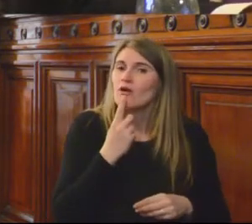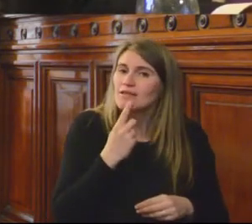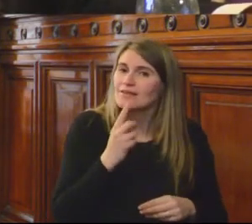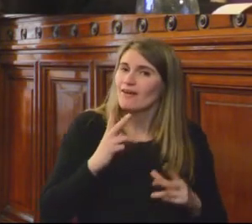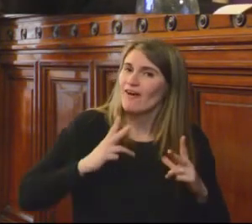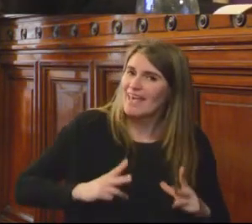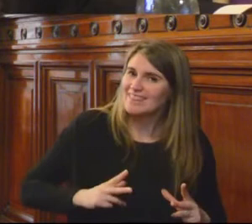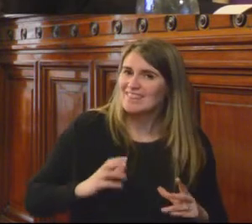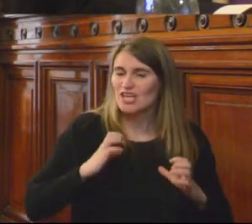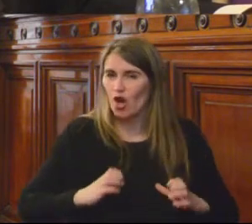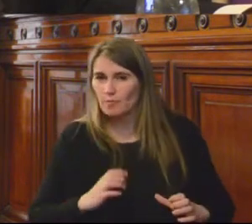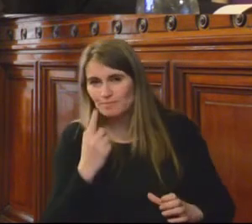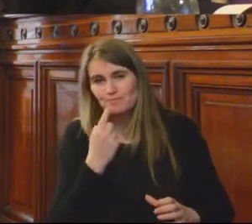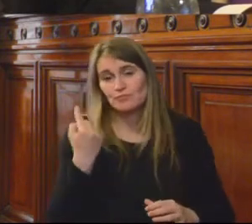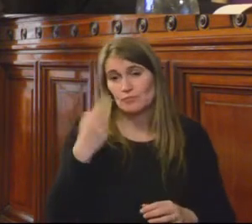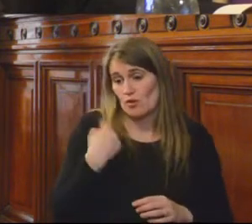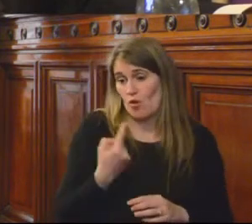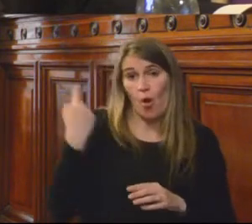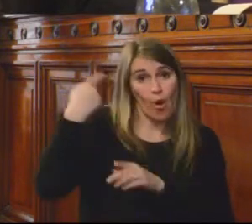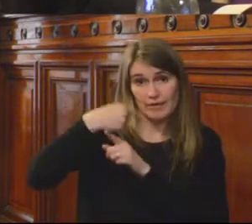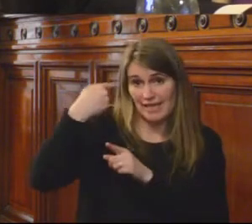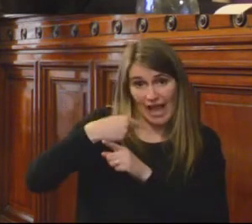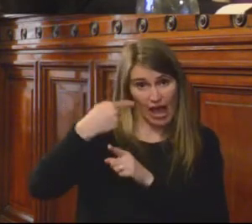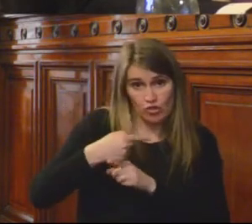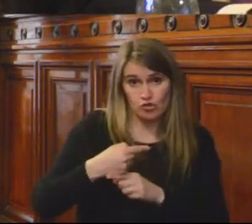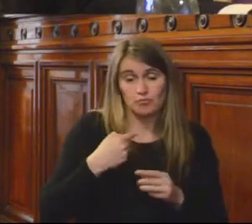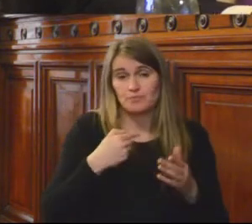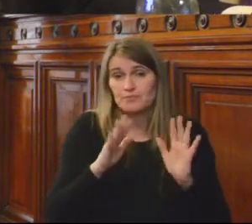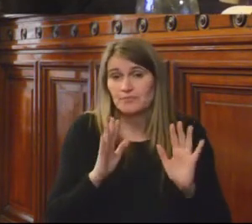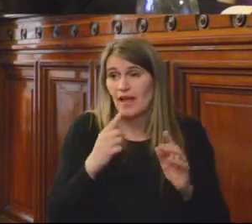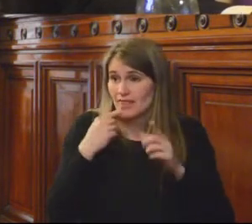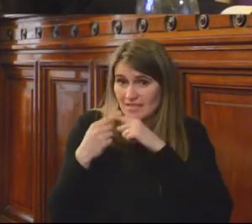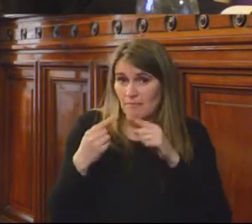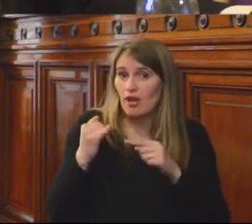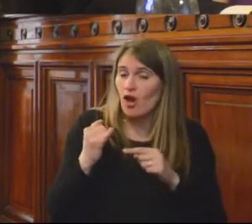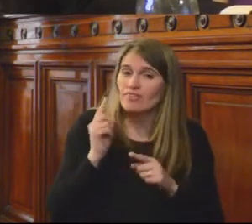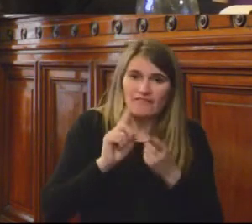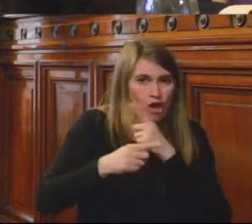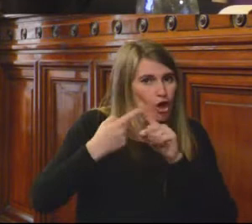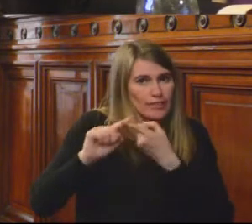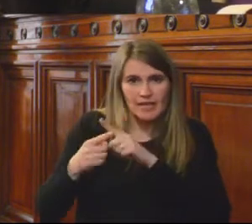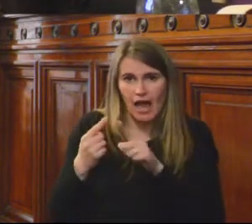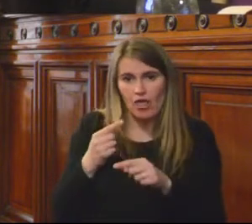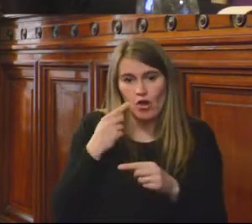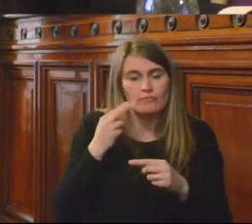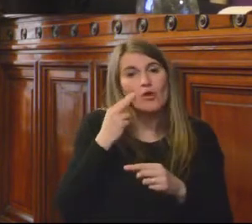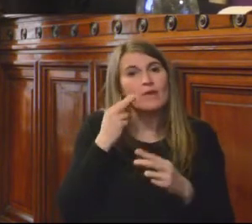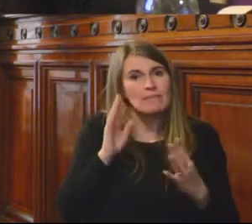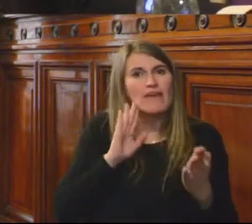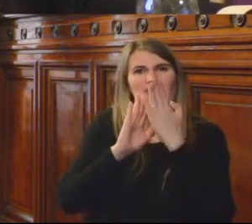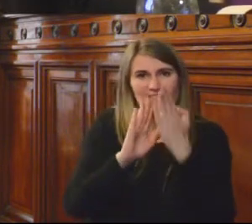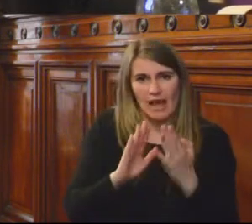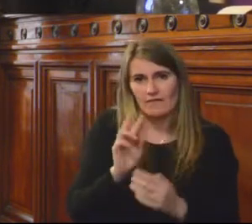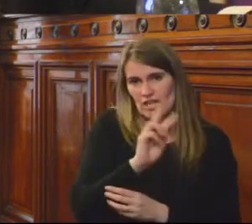este tema. Estamos obligados y obligadas, más allá de los decir, a actuar coordinadamente para enfrentar este problema que no solo afecta a